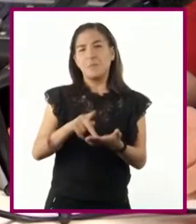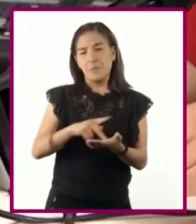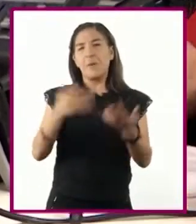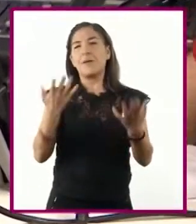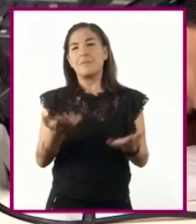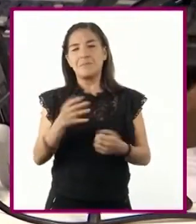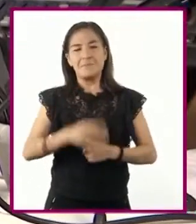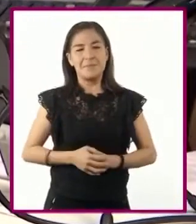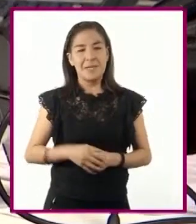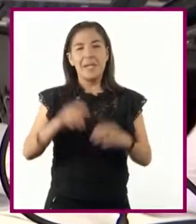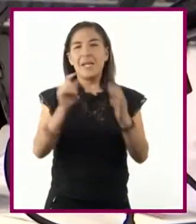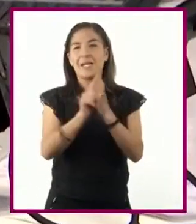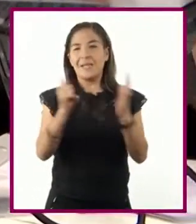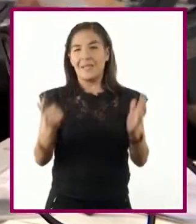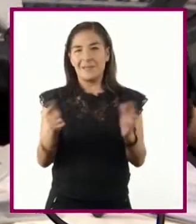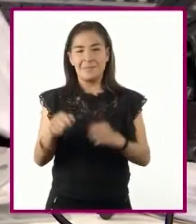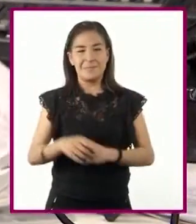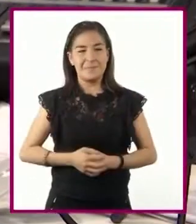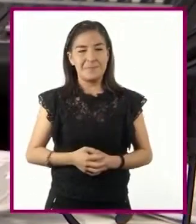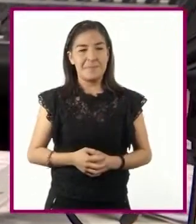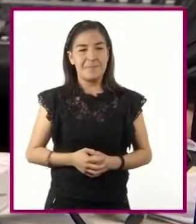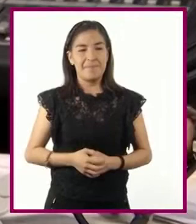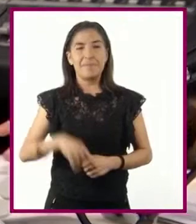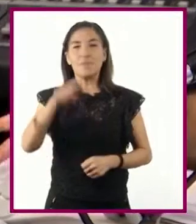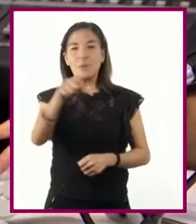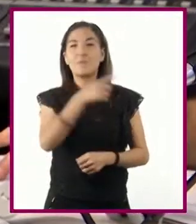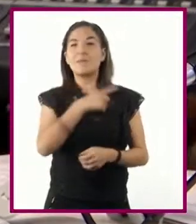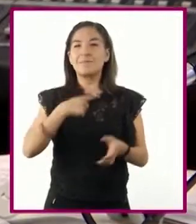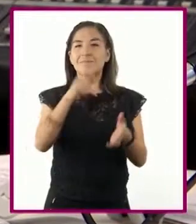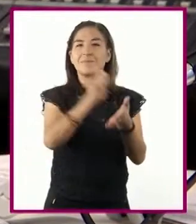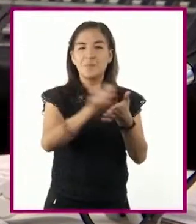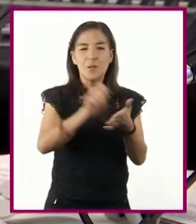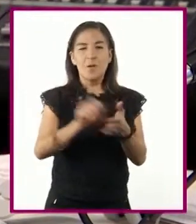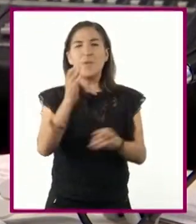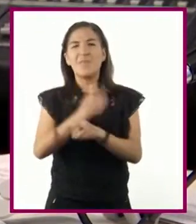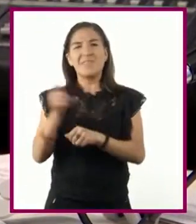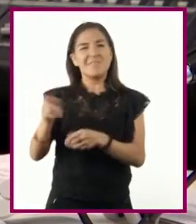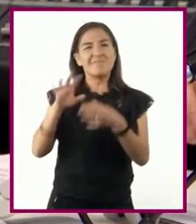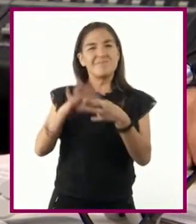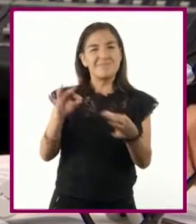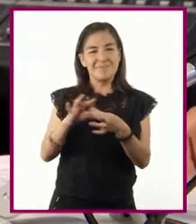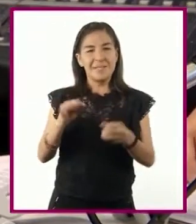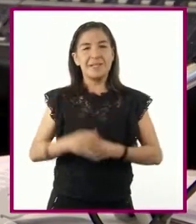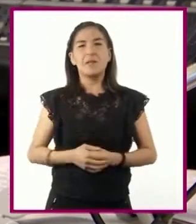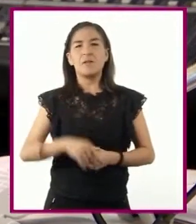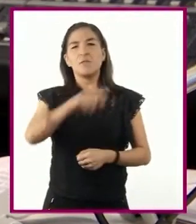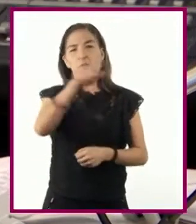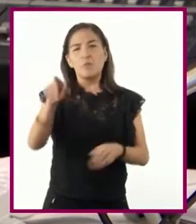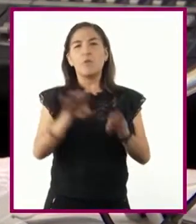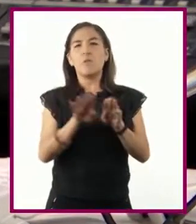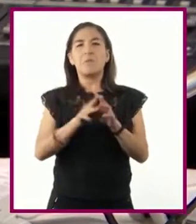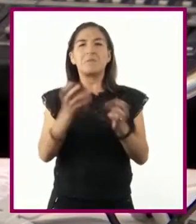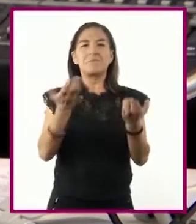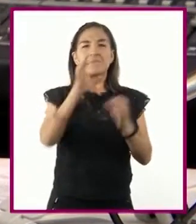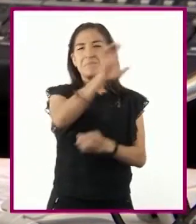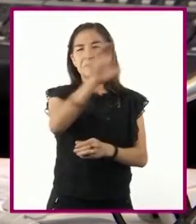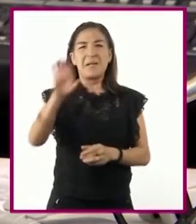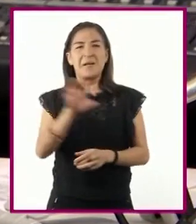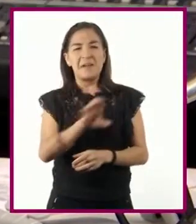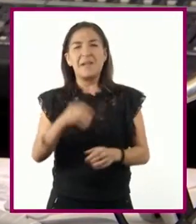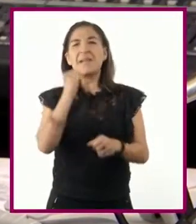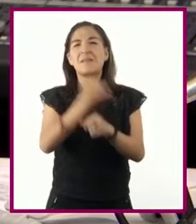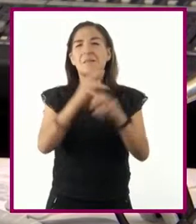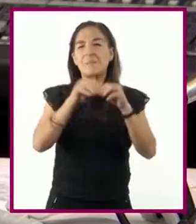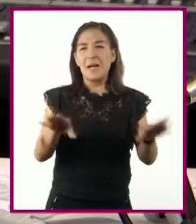lápiz y libro de texto. Tomen nota de lo que se comenta. Pueden hacer algún esquema sencillo,